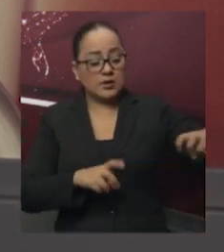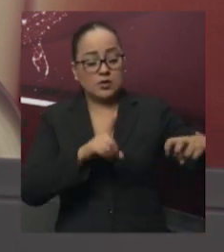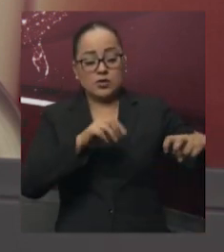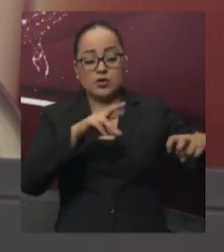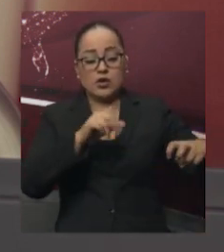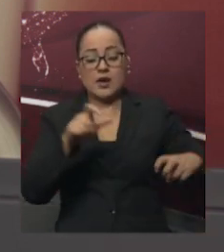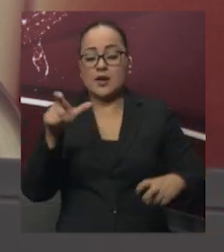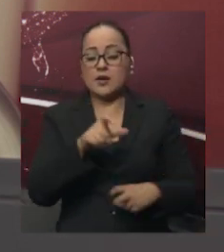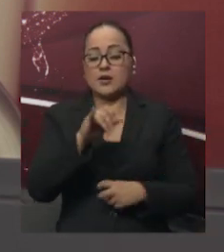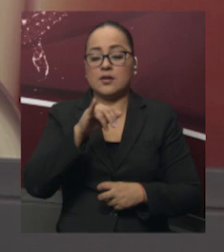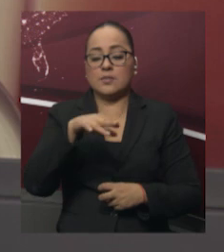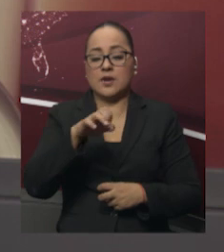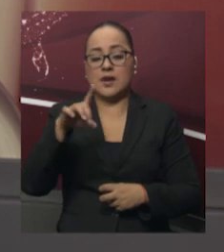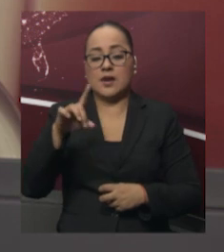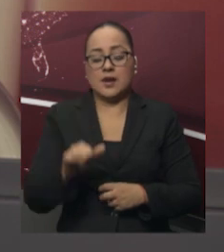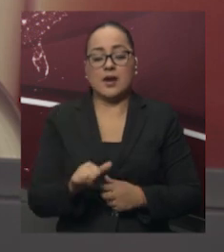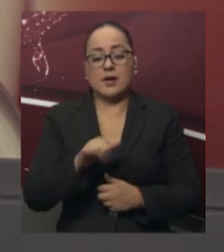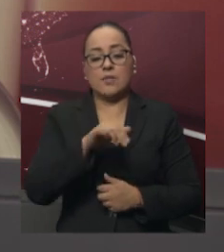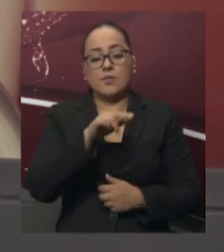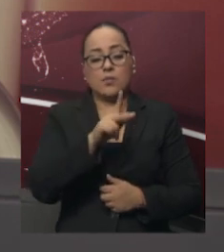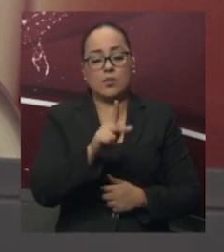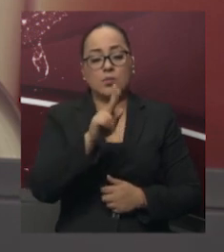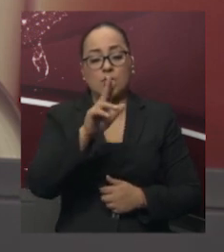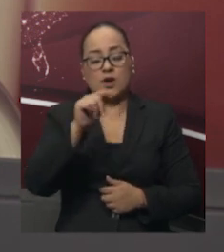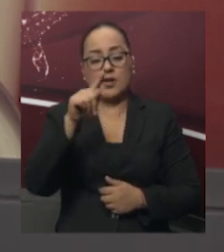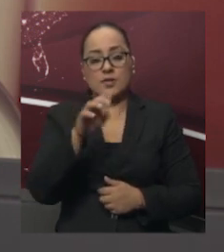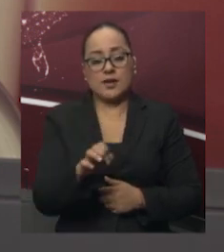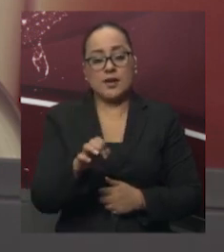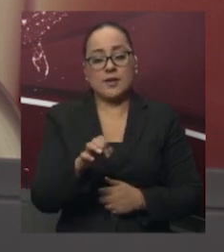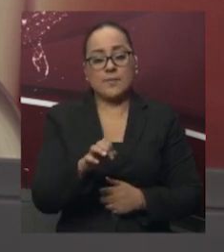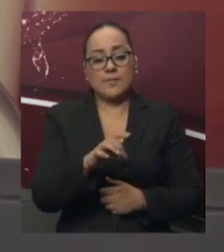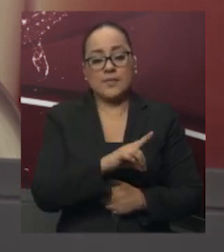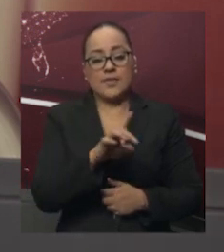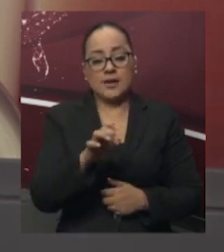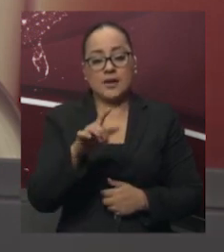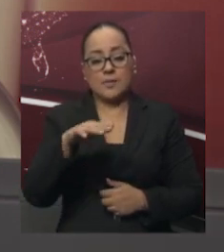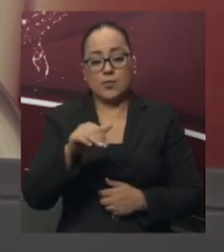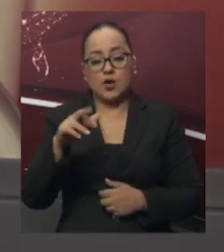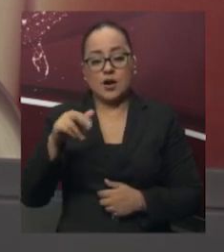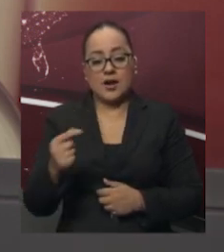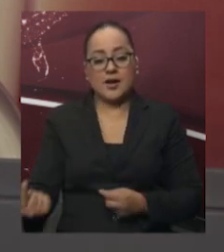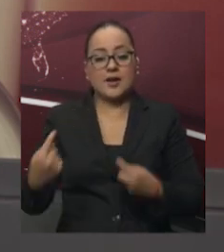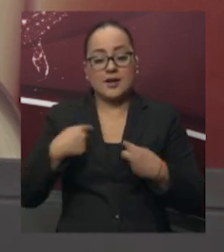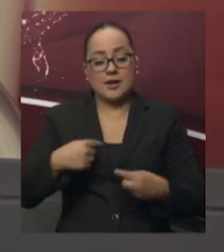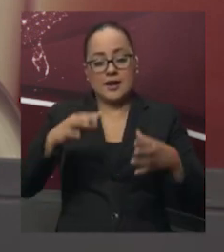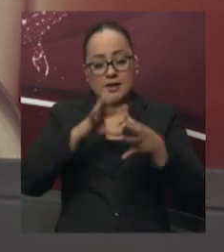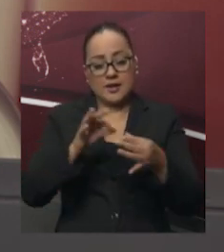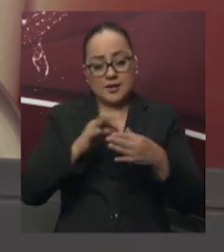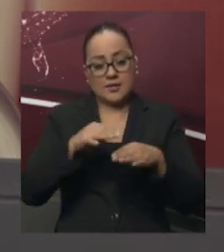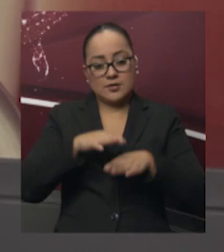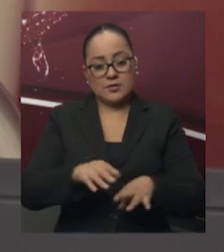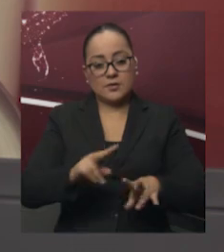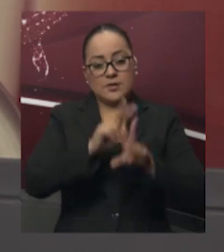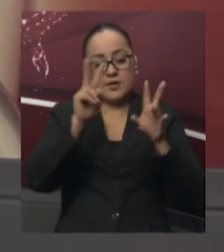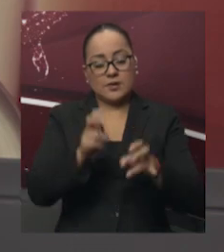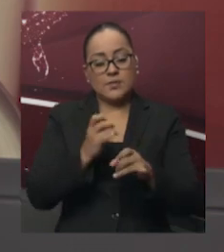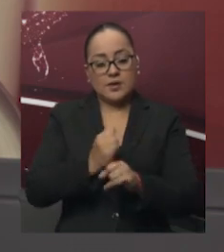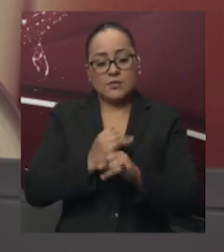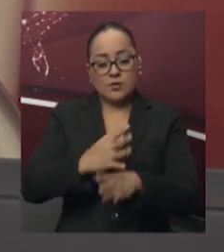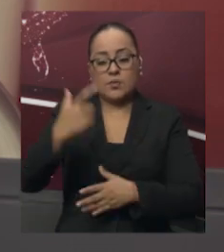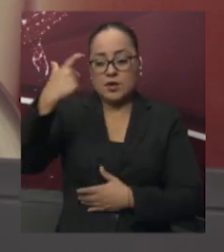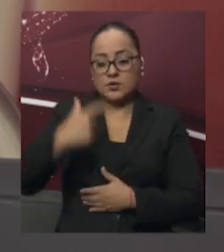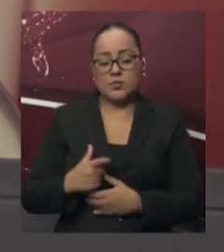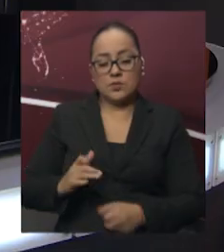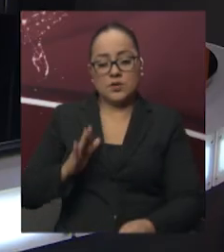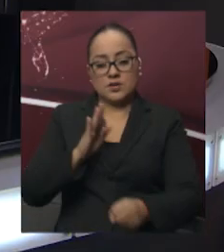Jimena de la Puente, Puente de la Mora, que nos va a explicar un poco alrededor de estos temas de protección de datos personales y acceso